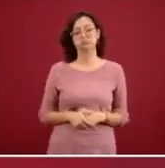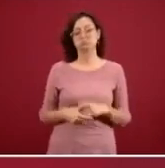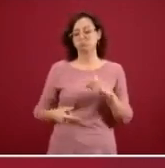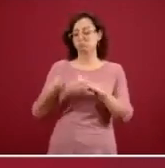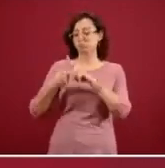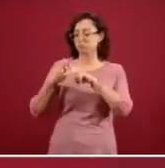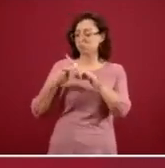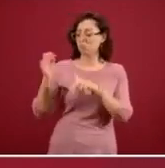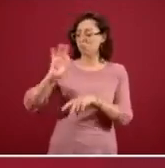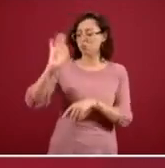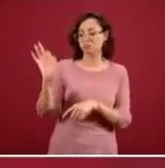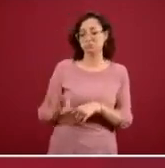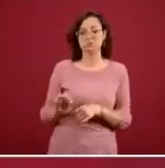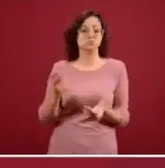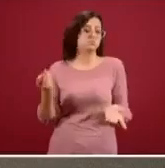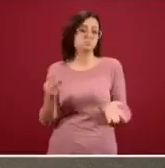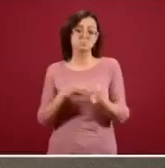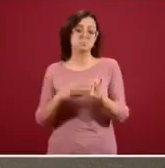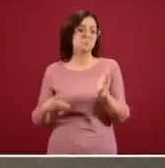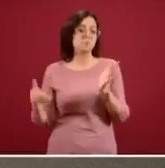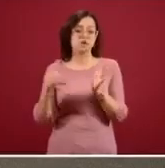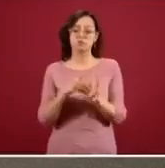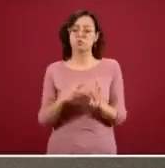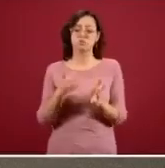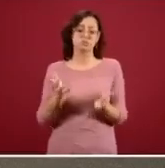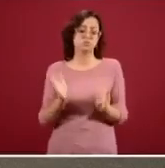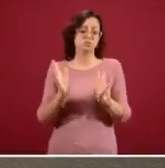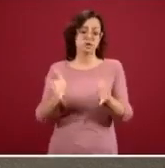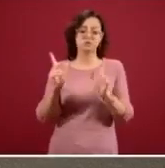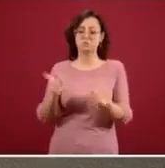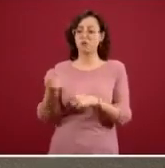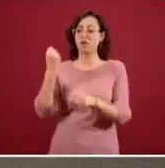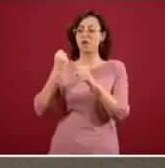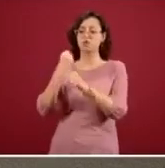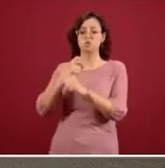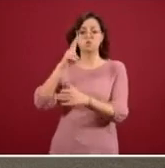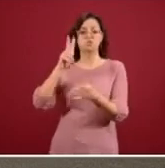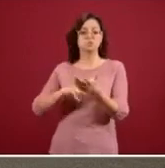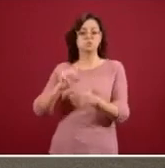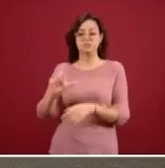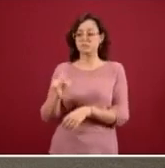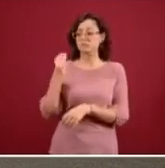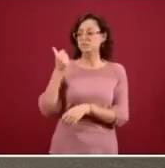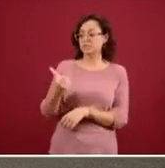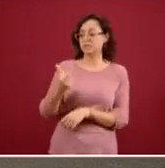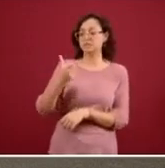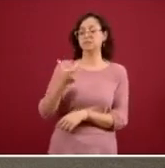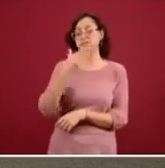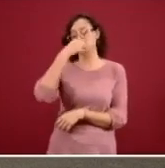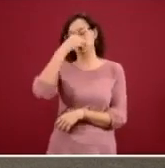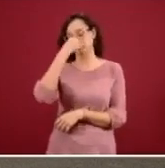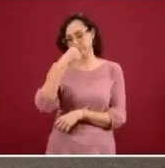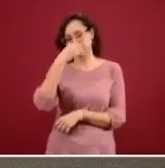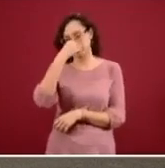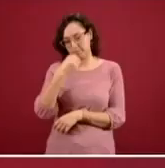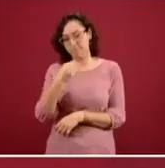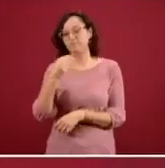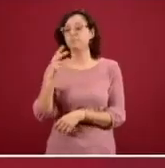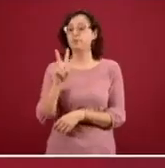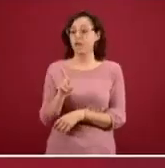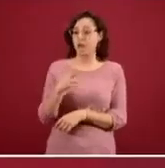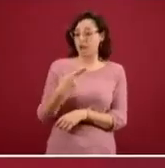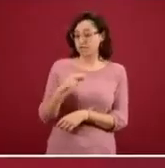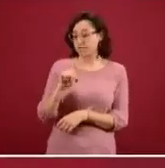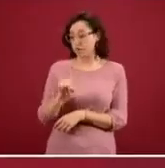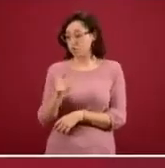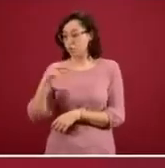estimación se basan en el método que México utiliza desde el 2006 para la vigilancia de influenza y que, como comenté ayer con